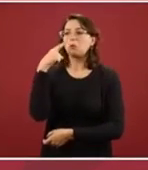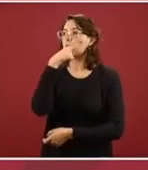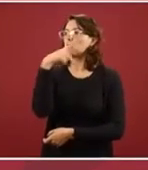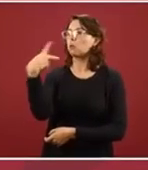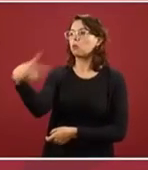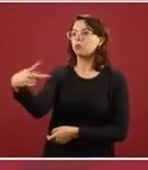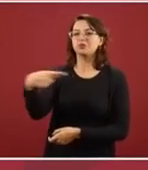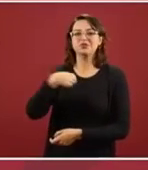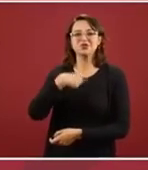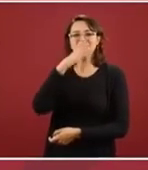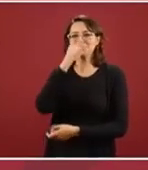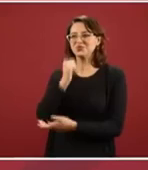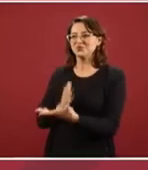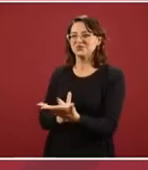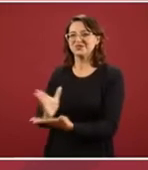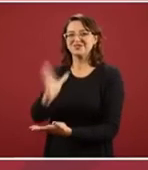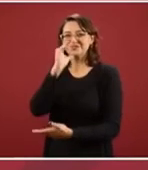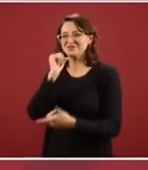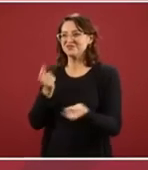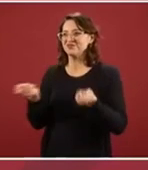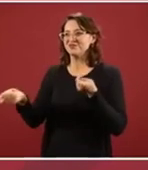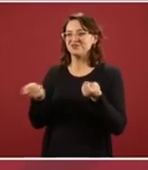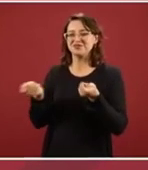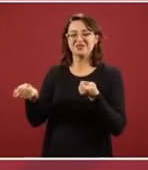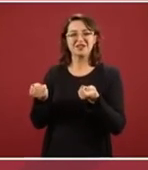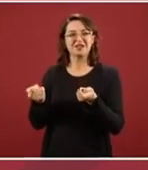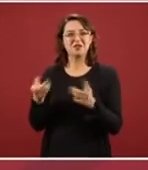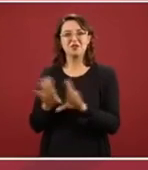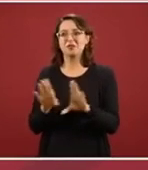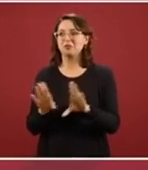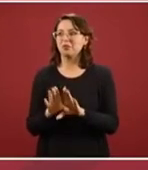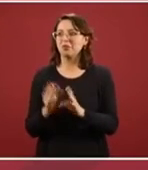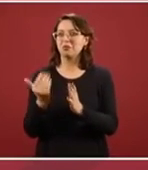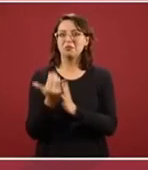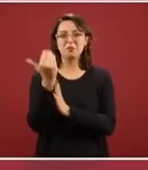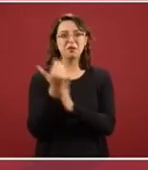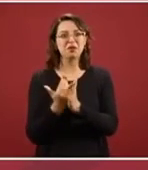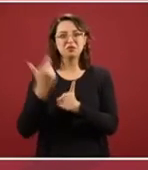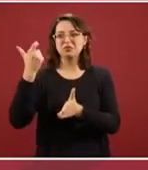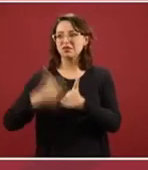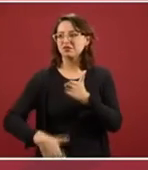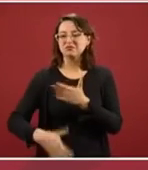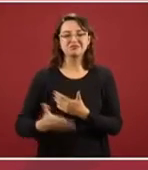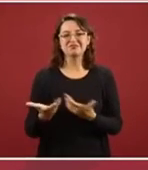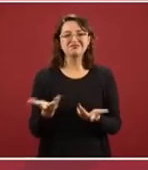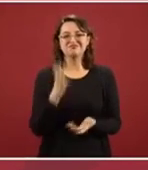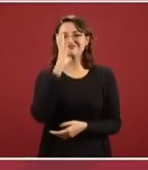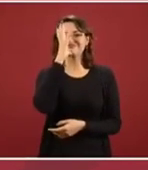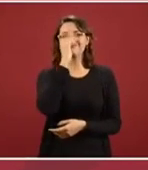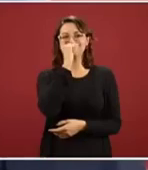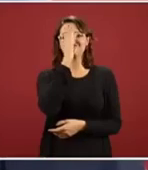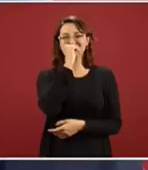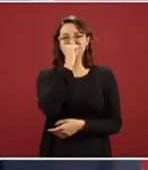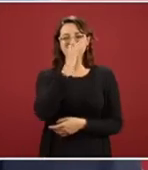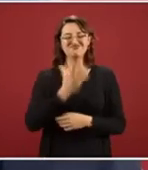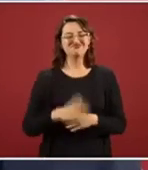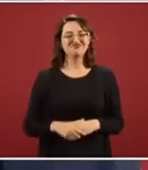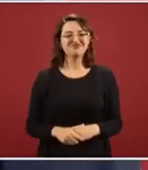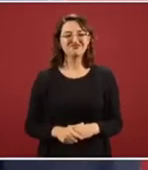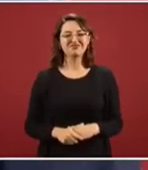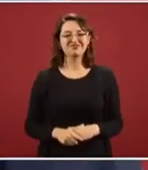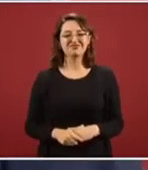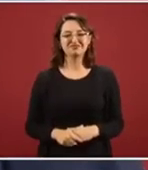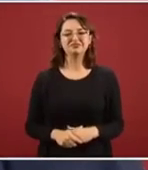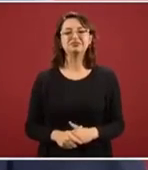no tendríamos nosotros posibilidad de garantizar que no aumentaran los precios de la energía eléctrica.